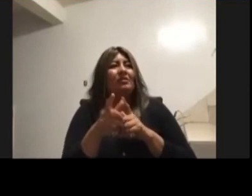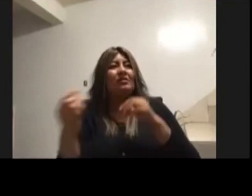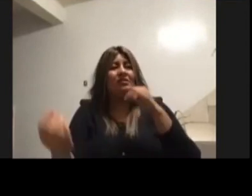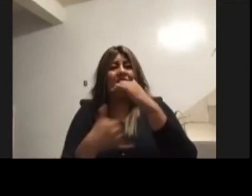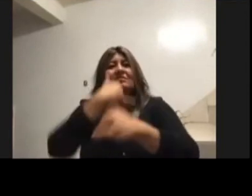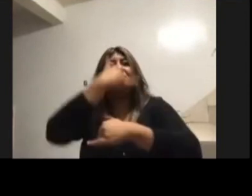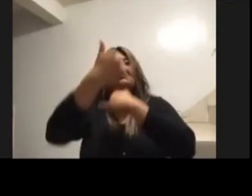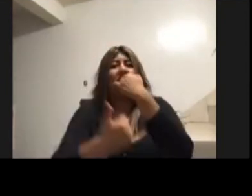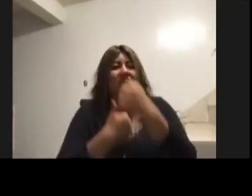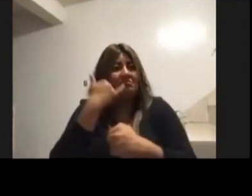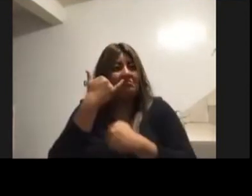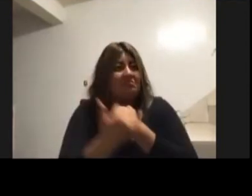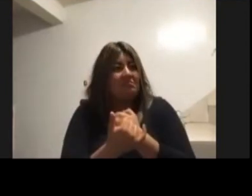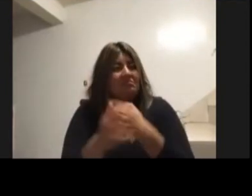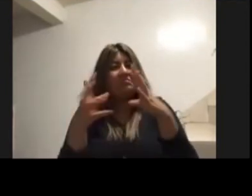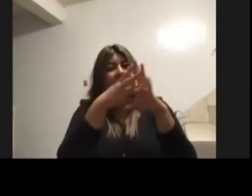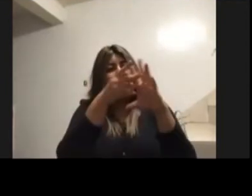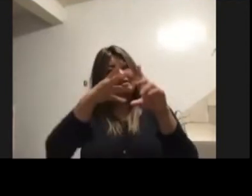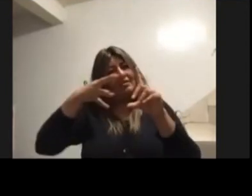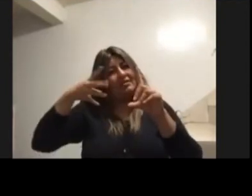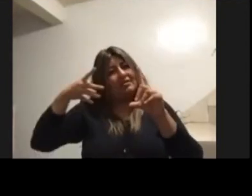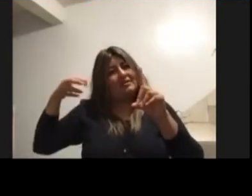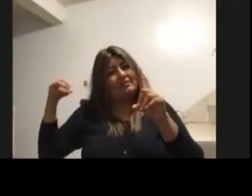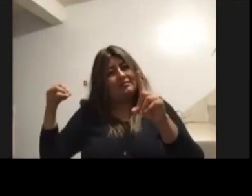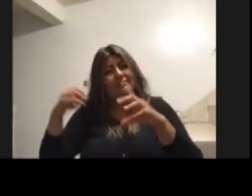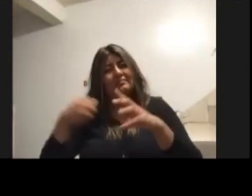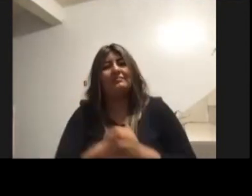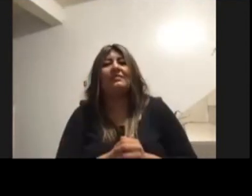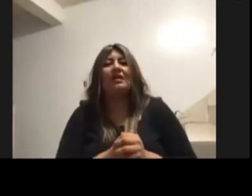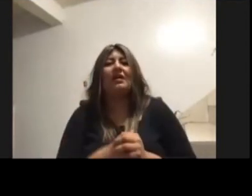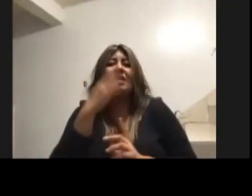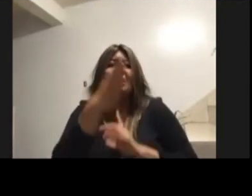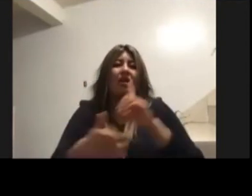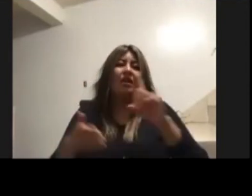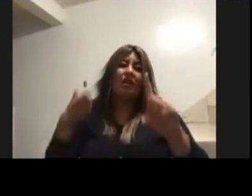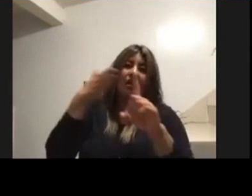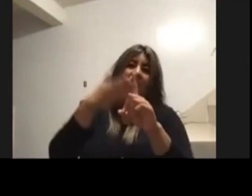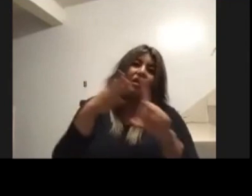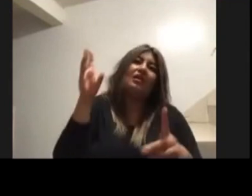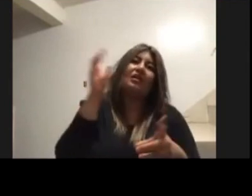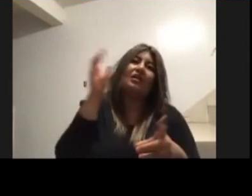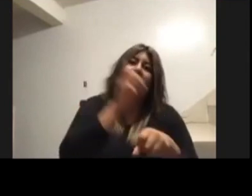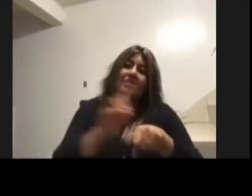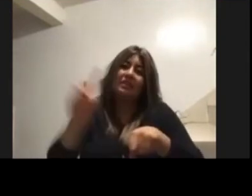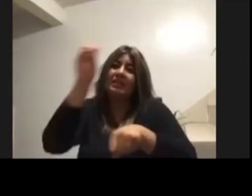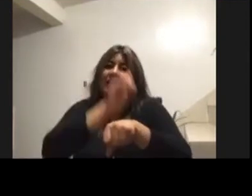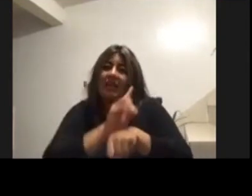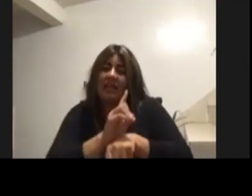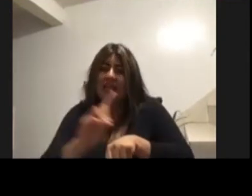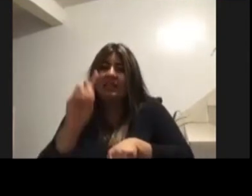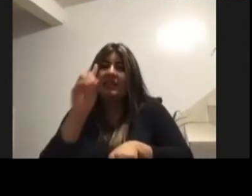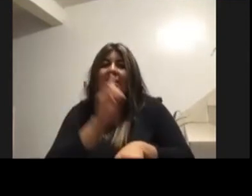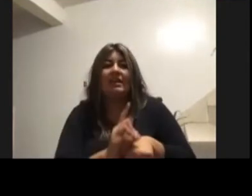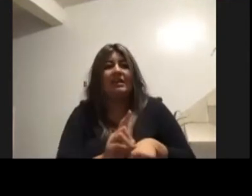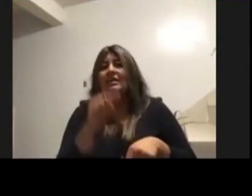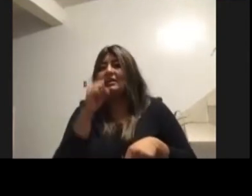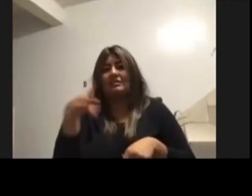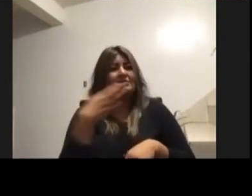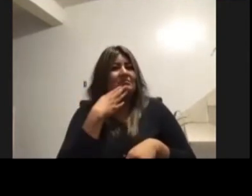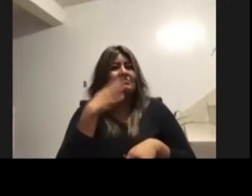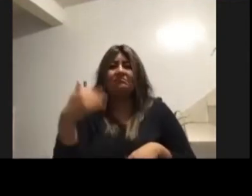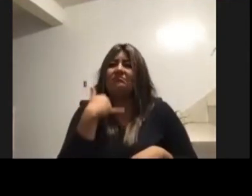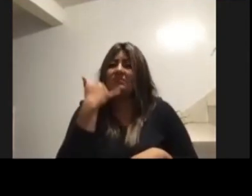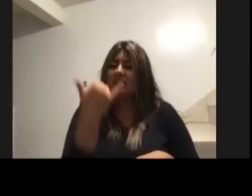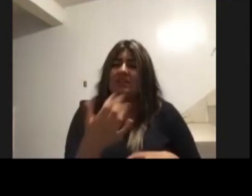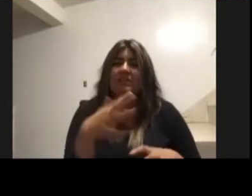camino. Ahí está, esa es la meta, y lo vamos haciendo día a día, Y está bien equivocarnos porque estamos